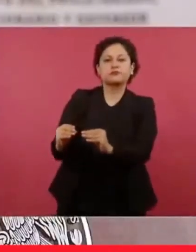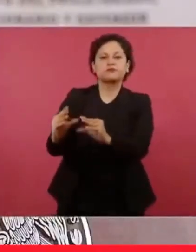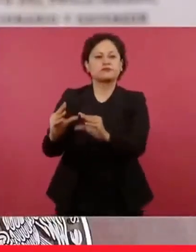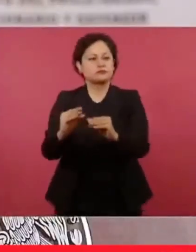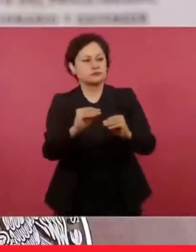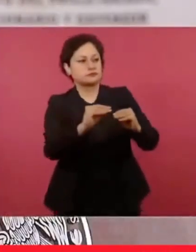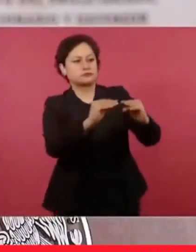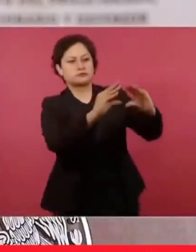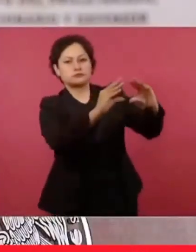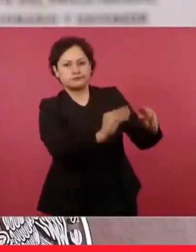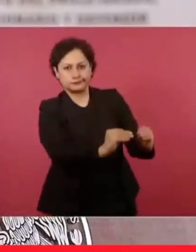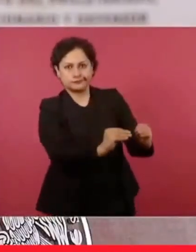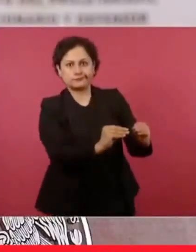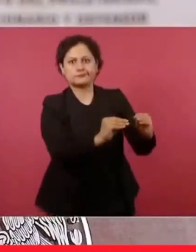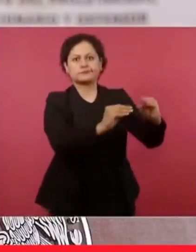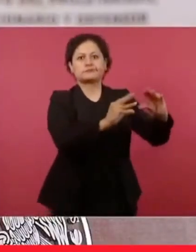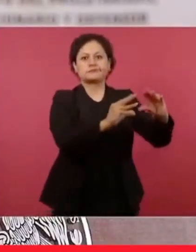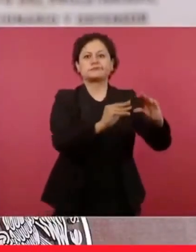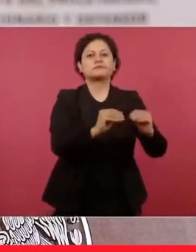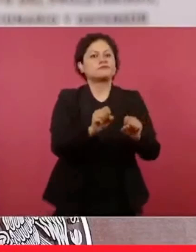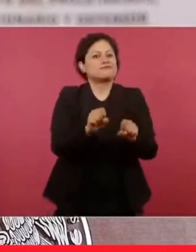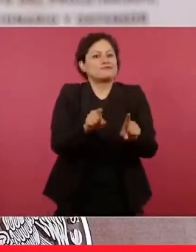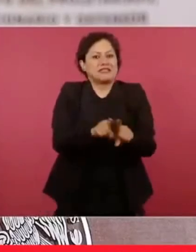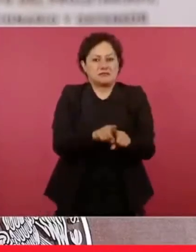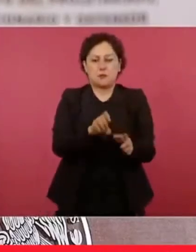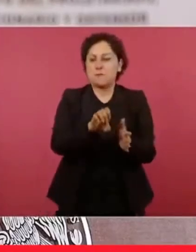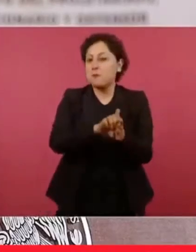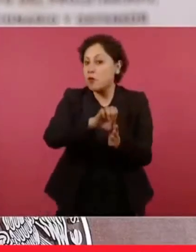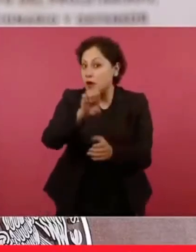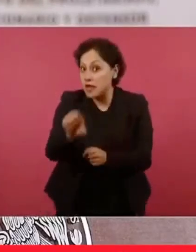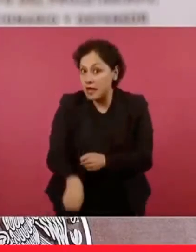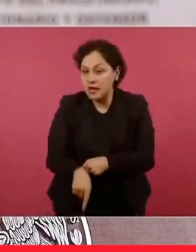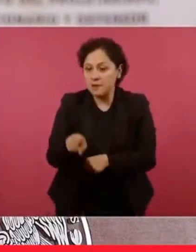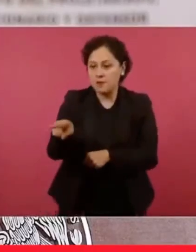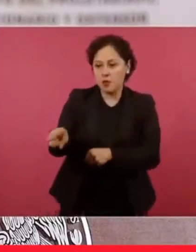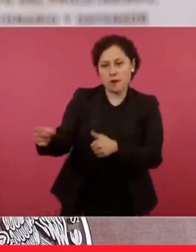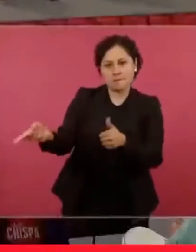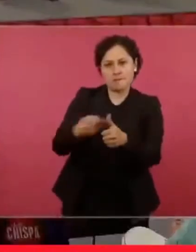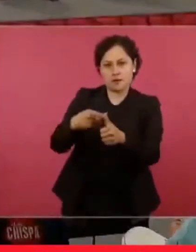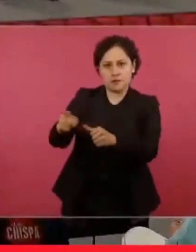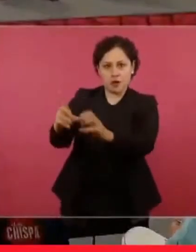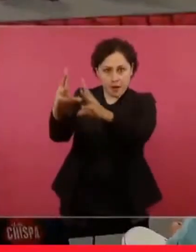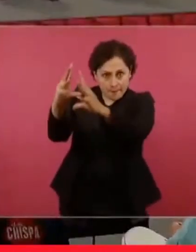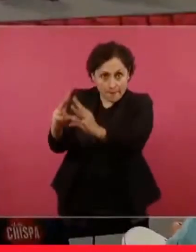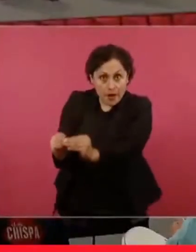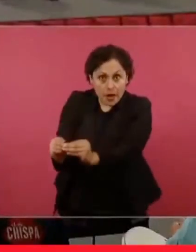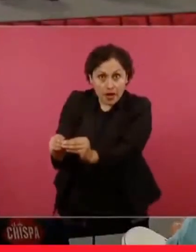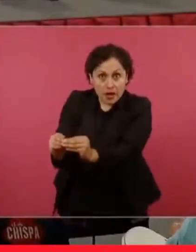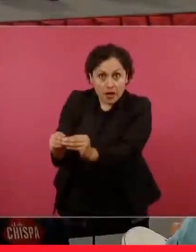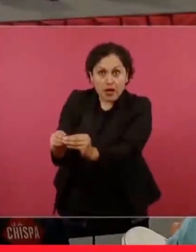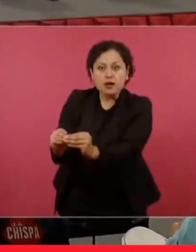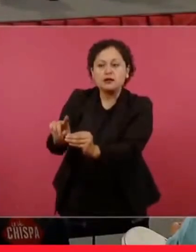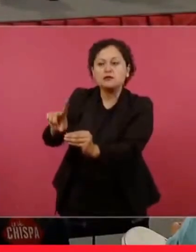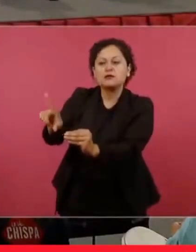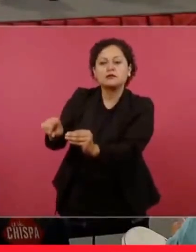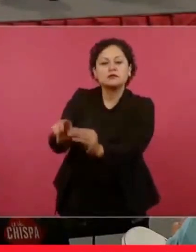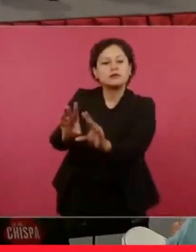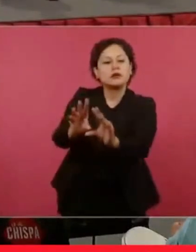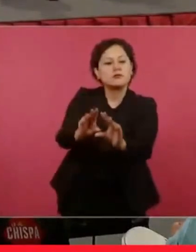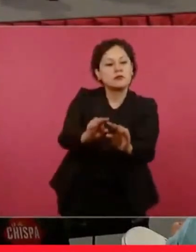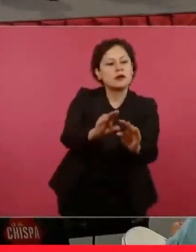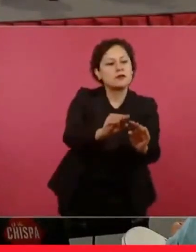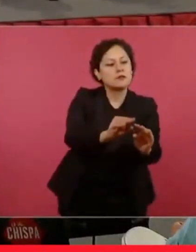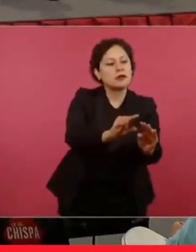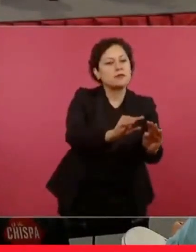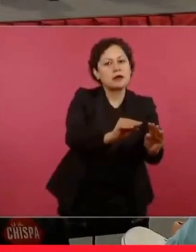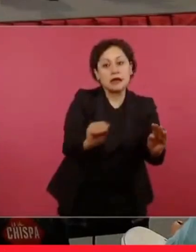manera rotativa, de tal manera que los primeros en haber sufrido una interrupción son también los primeros en ser restaurados